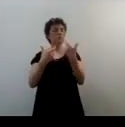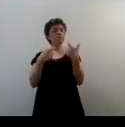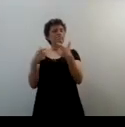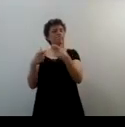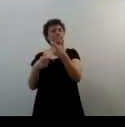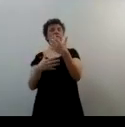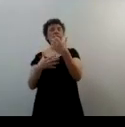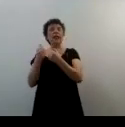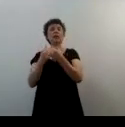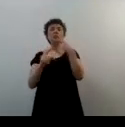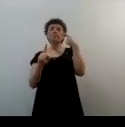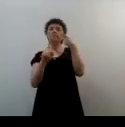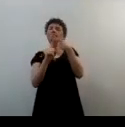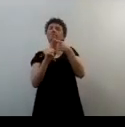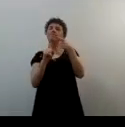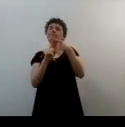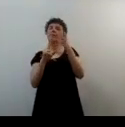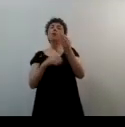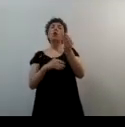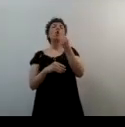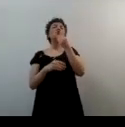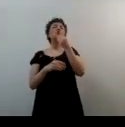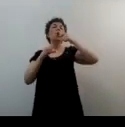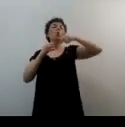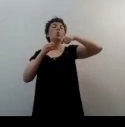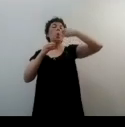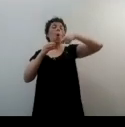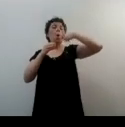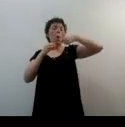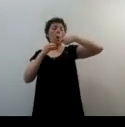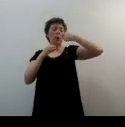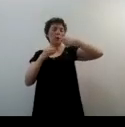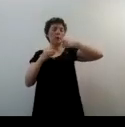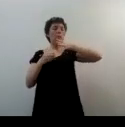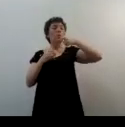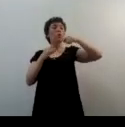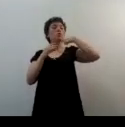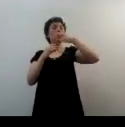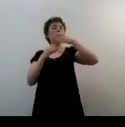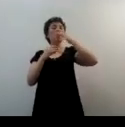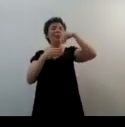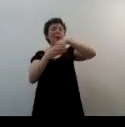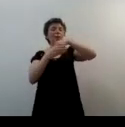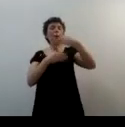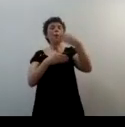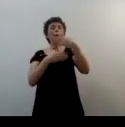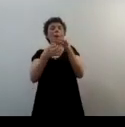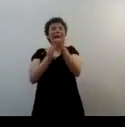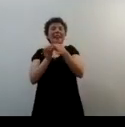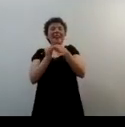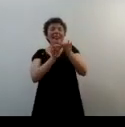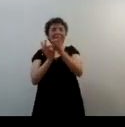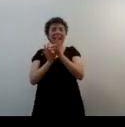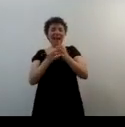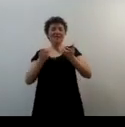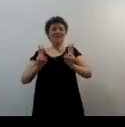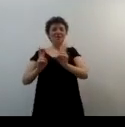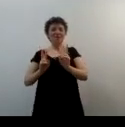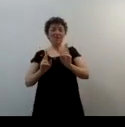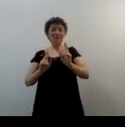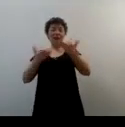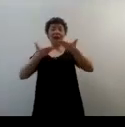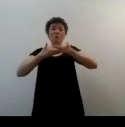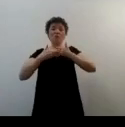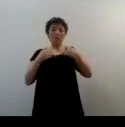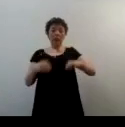hay que insistir mucho en el consumo de yogures, porque esos yogures tienen bacterias vivas que influyen en esa microbiota intestinal. Por eso, un